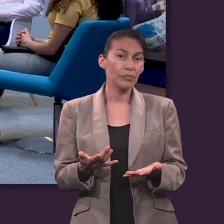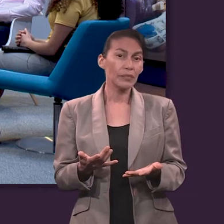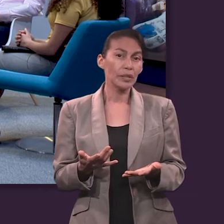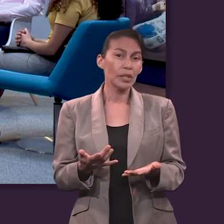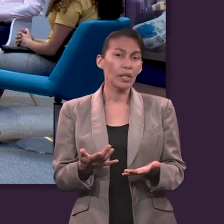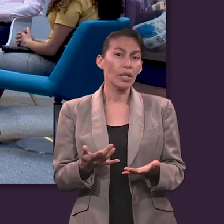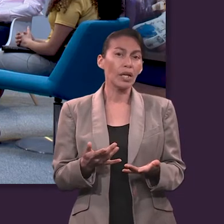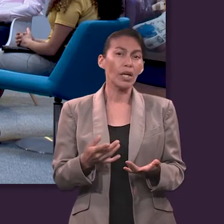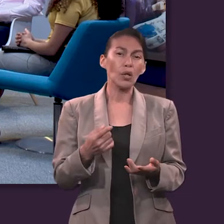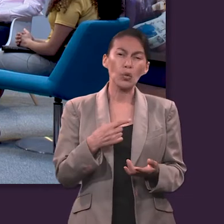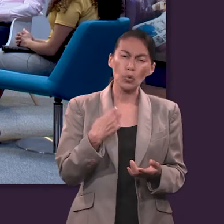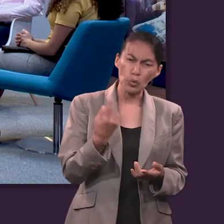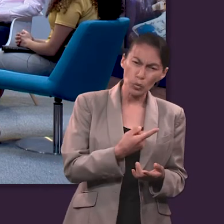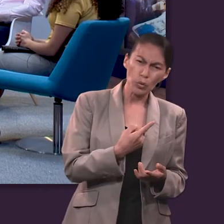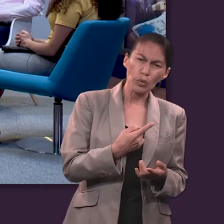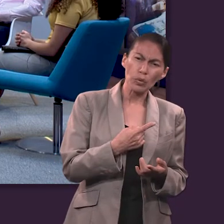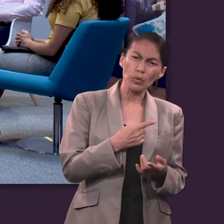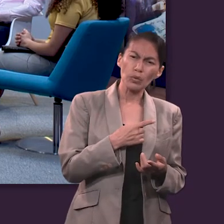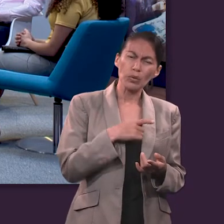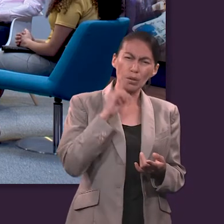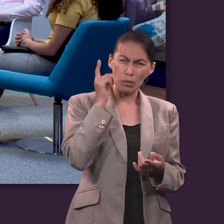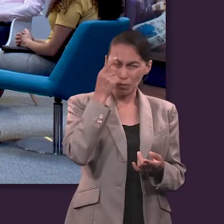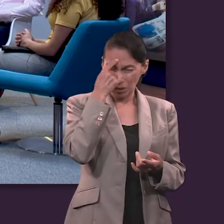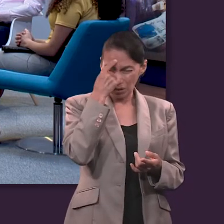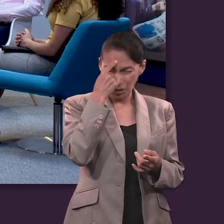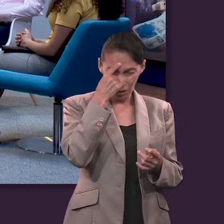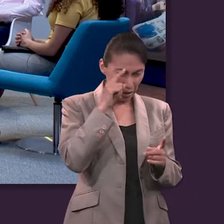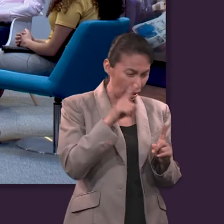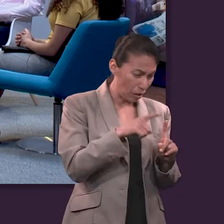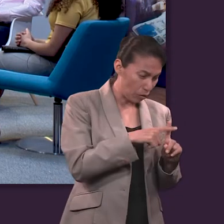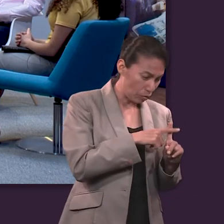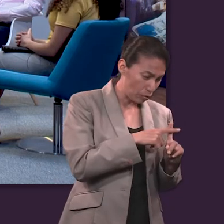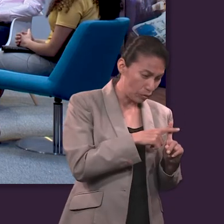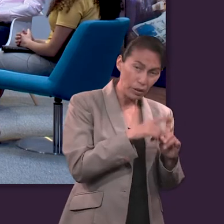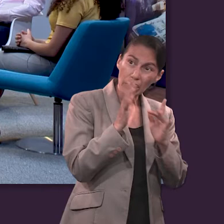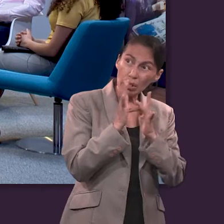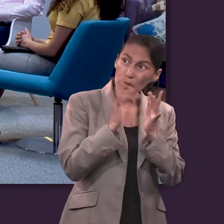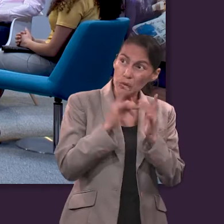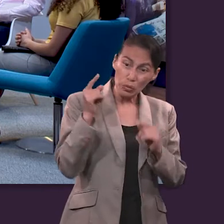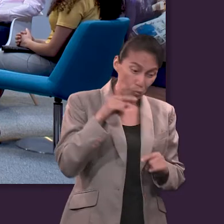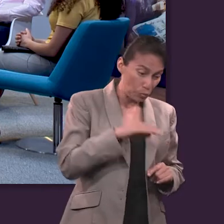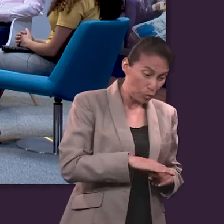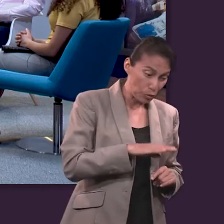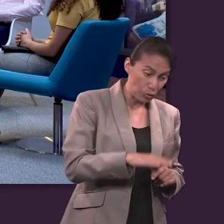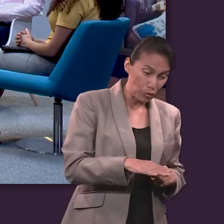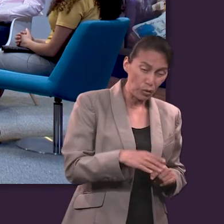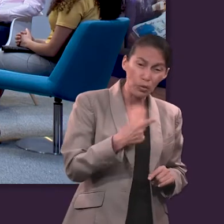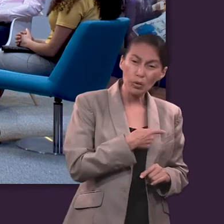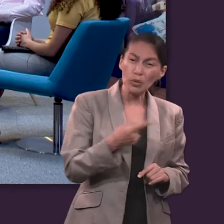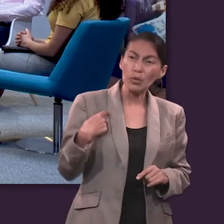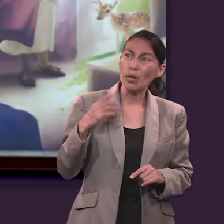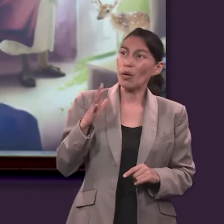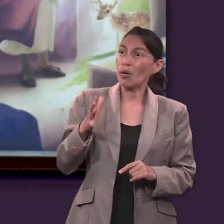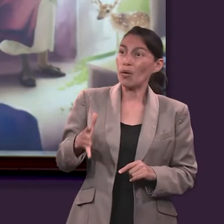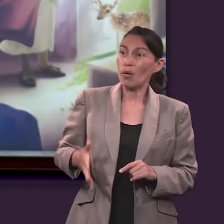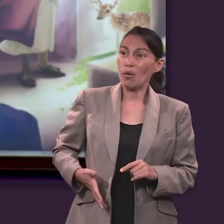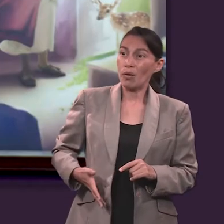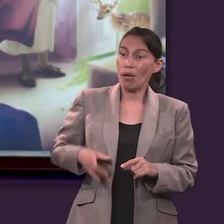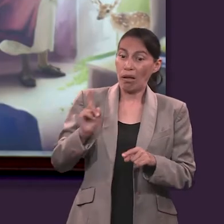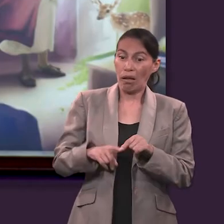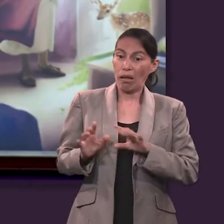tener presente la cruz de Jesús evita que caigamos en la trampa del orgullo? Yo creo que a la